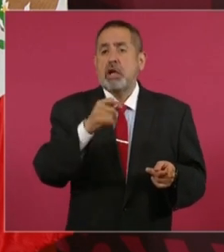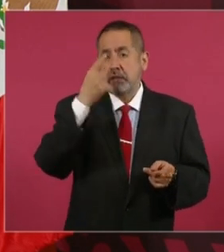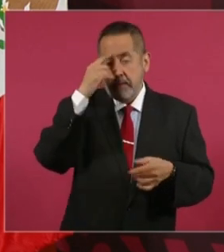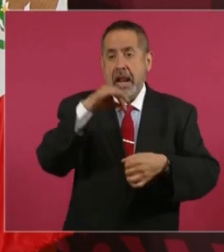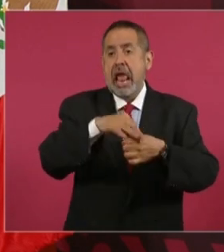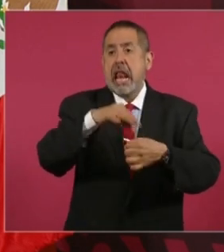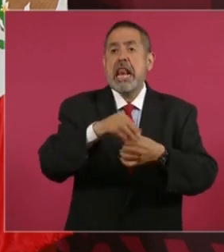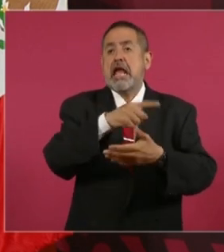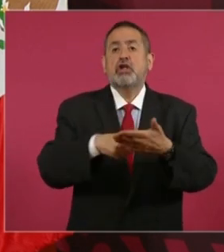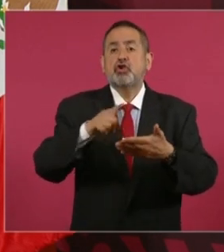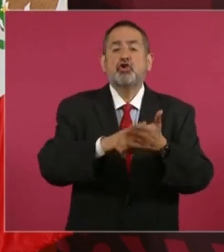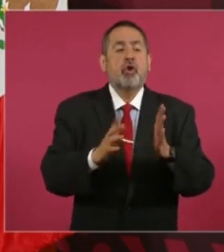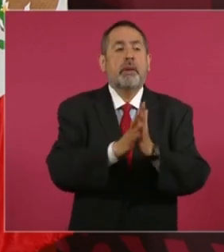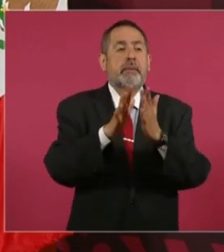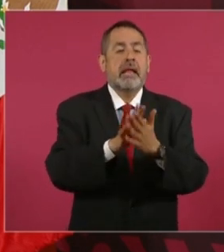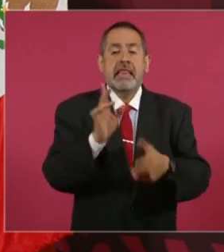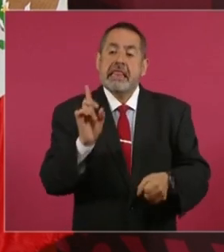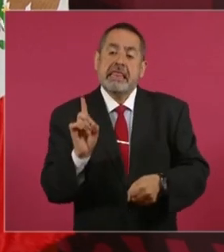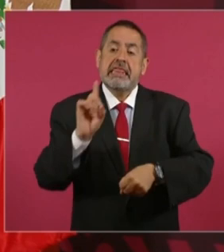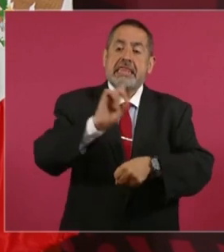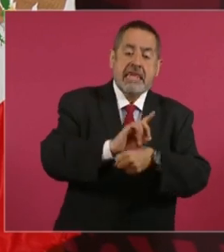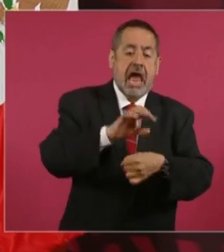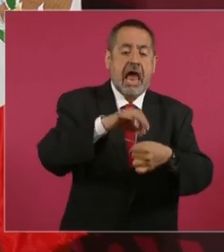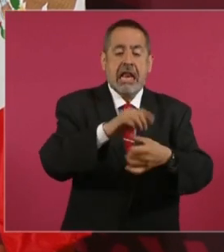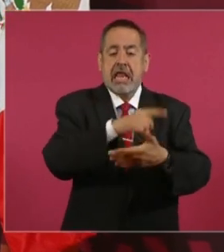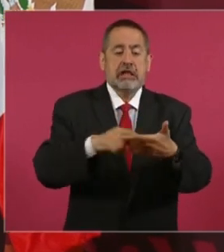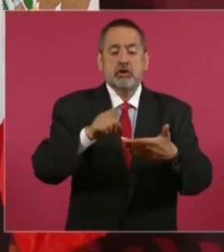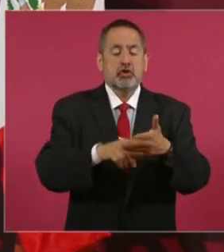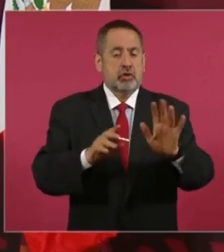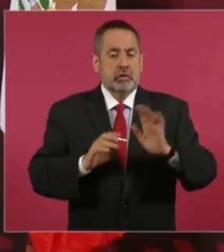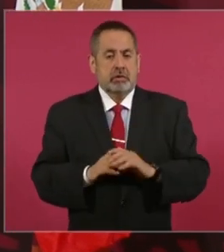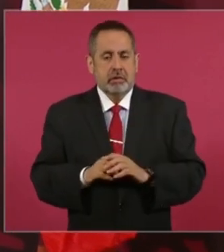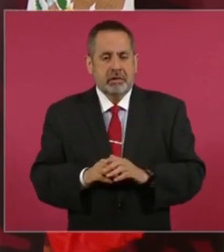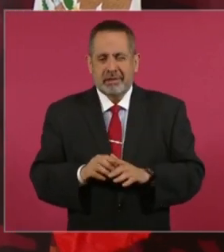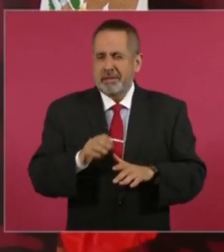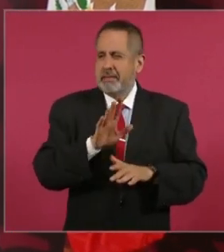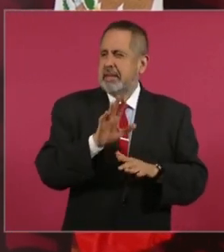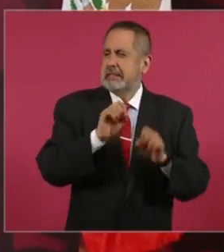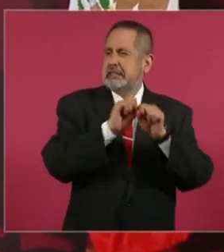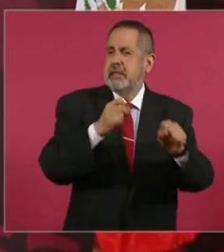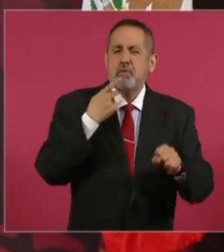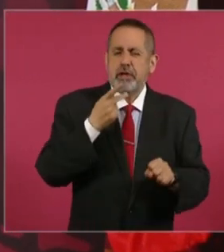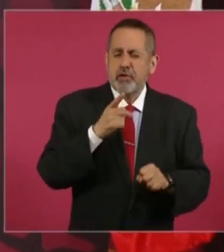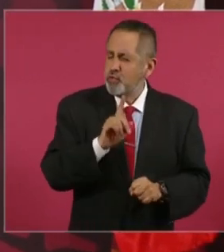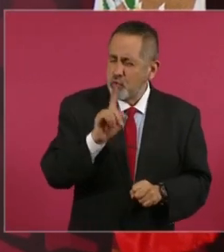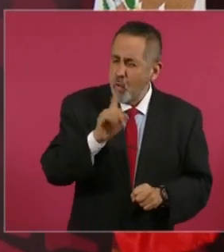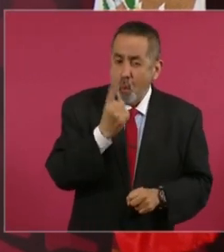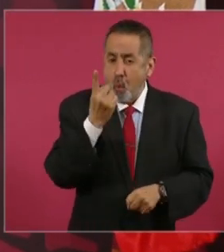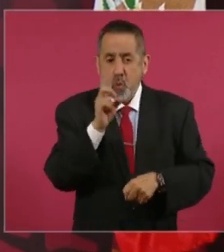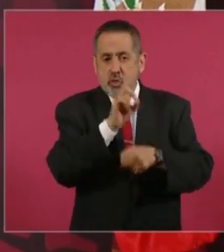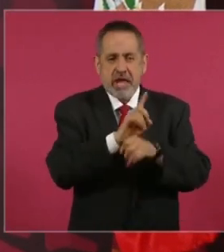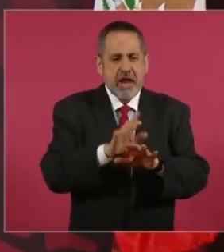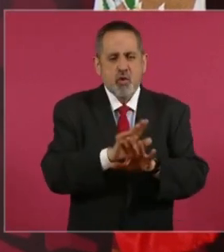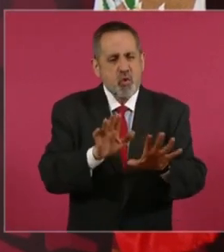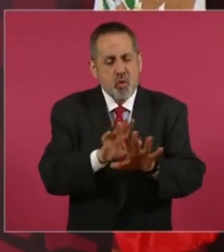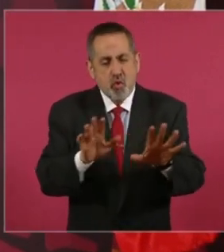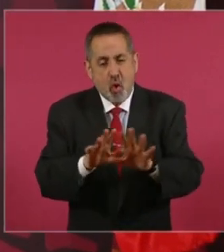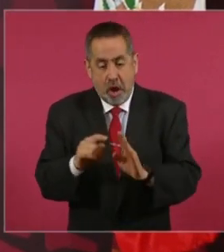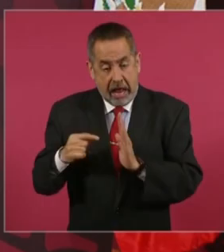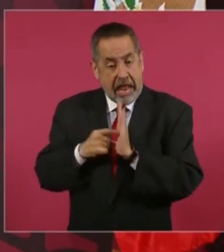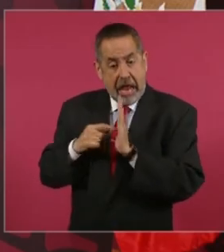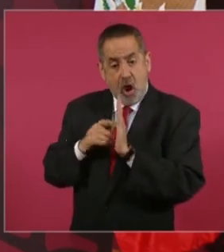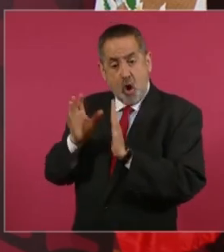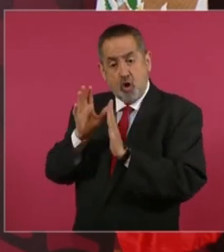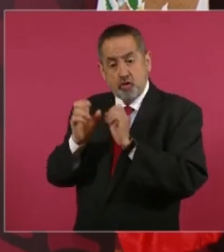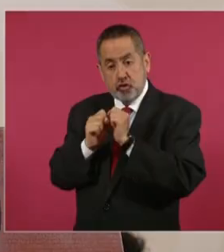la democracia como sistema político, y no, nuestra Constitución,